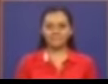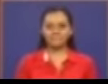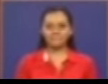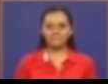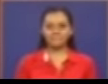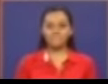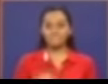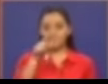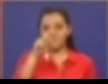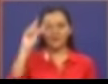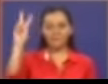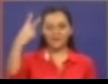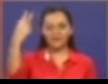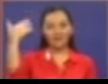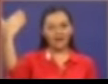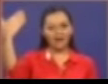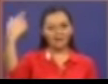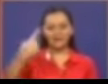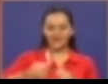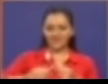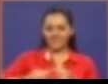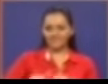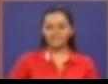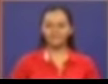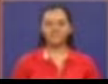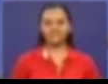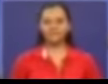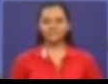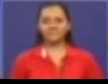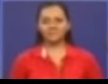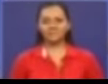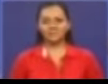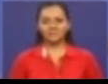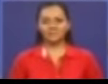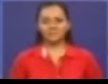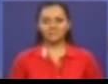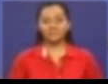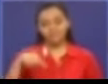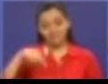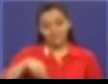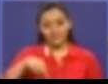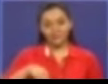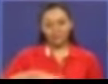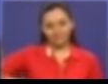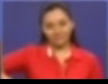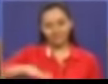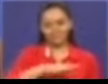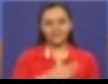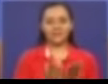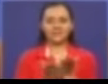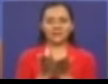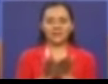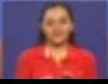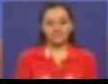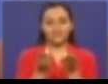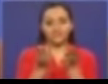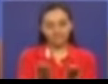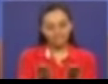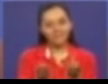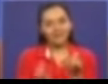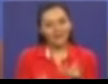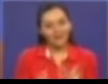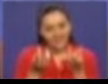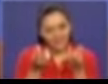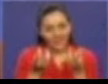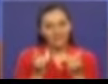Anabel Hermosa, vicealcaldesa de Quito. Y aquí están estos servicios de calidad,